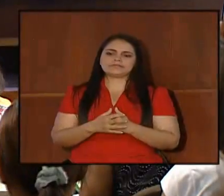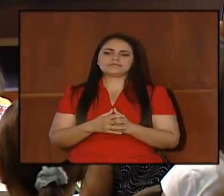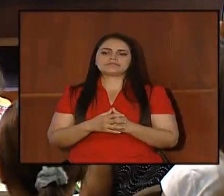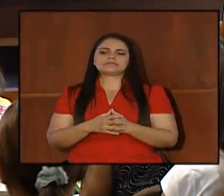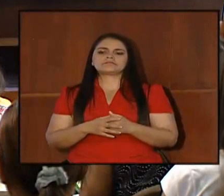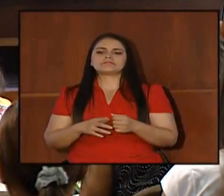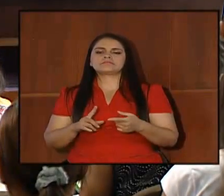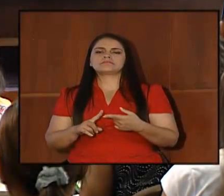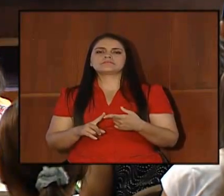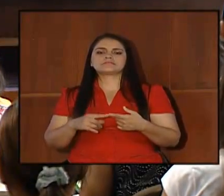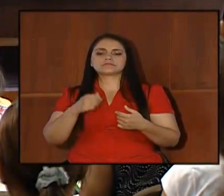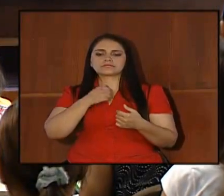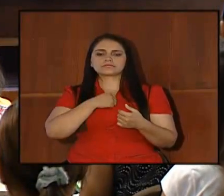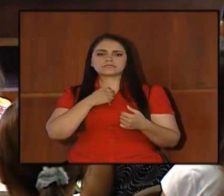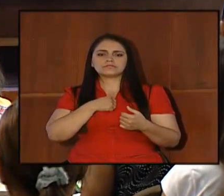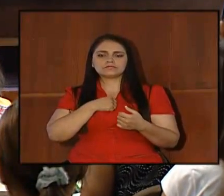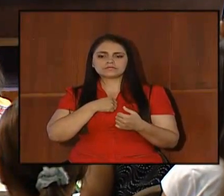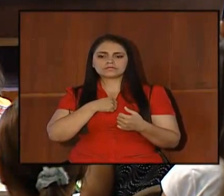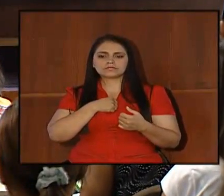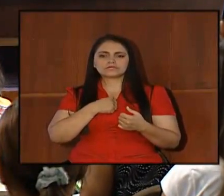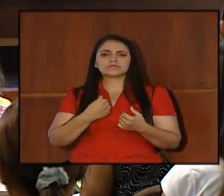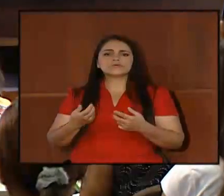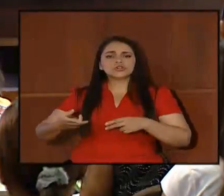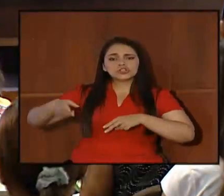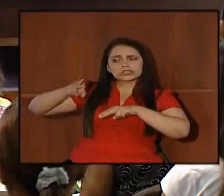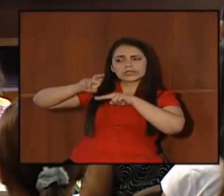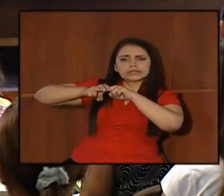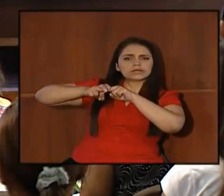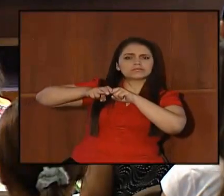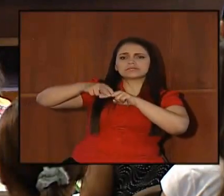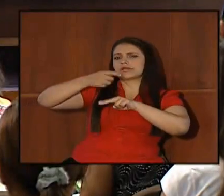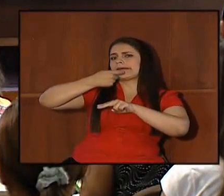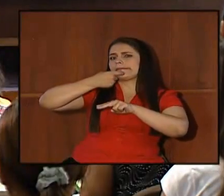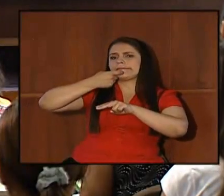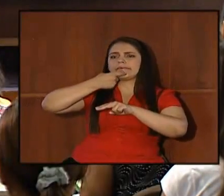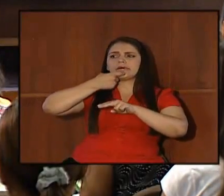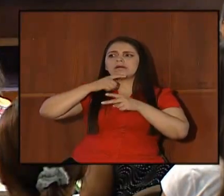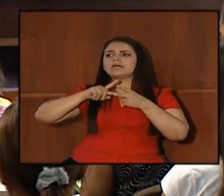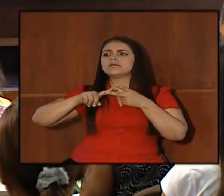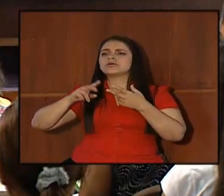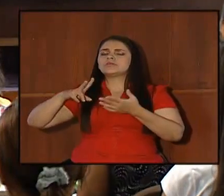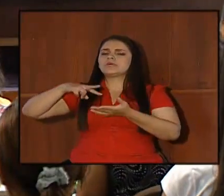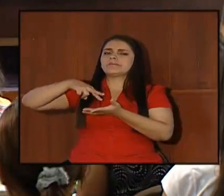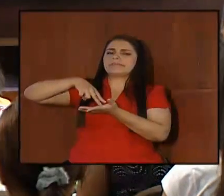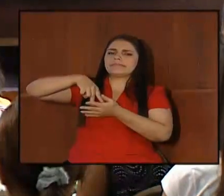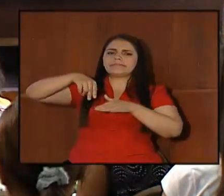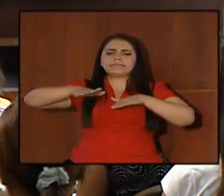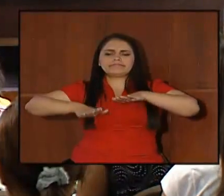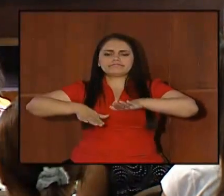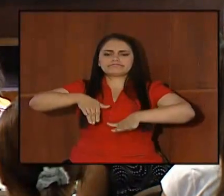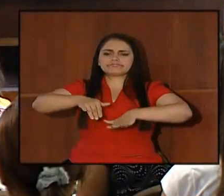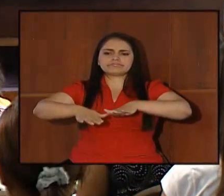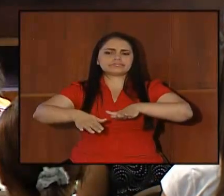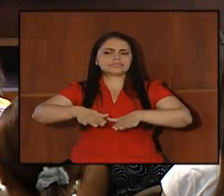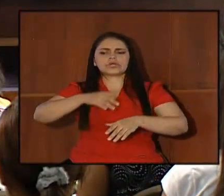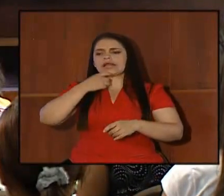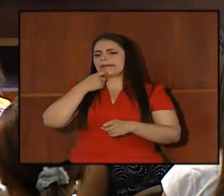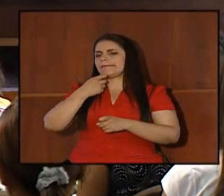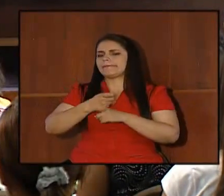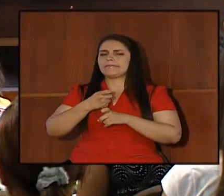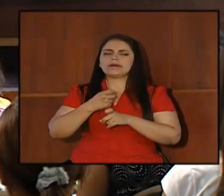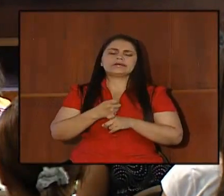pérdida funcional, pues no va a ser capaz ni de sentarse o no va a ser capaz de pararse más adelante. Y por último va a haber